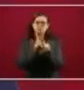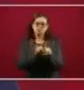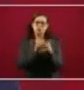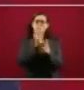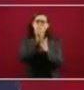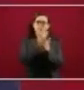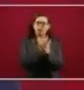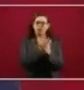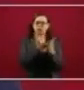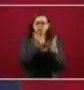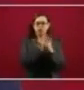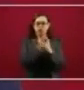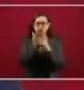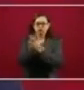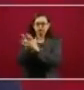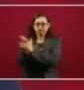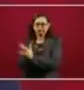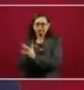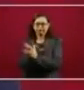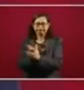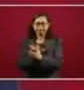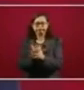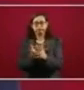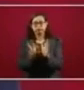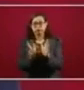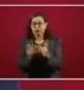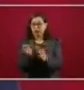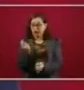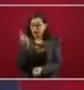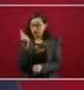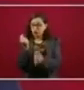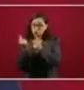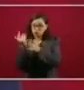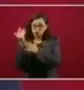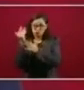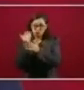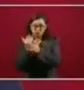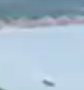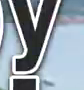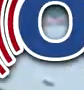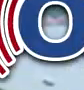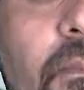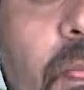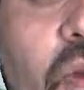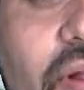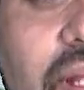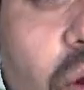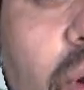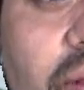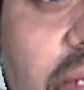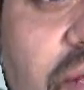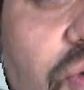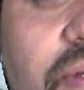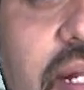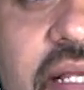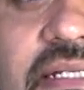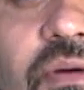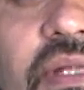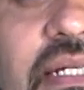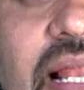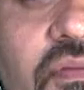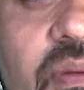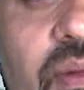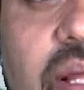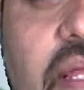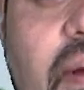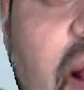ver cómo va el gobierno porque en el robo de vehículos, aseguró, no hay cifra negra. Por falta de acuerdos, la discusión de las leyes